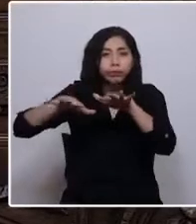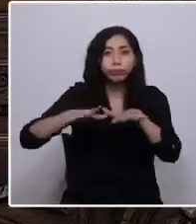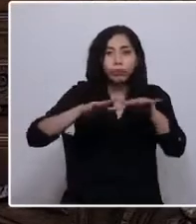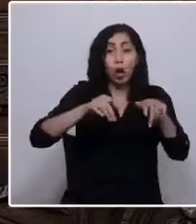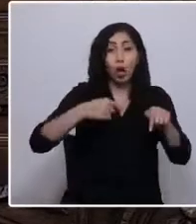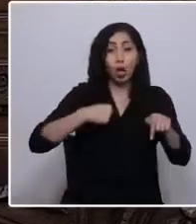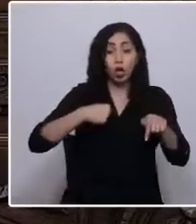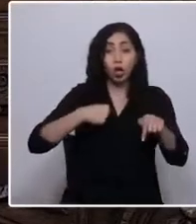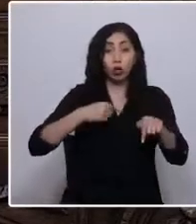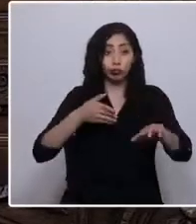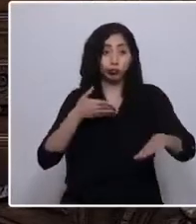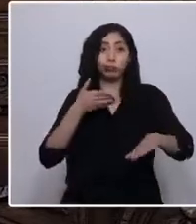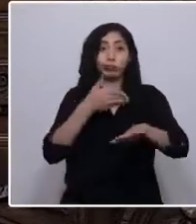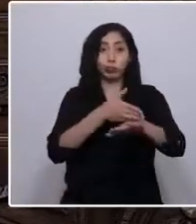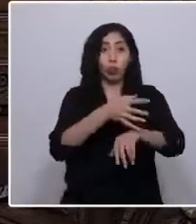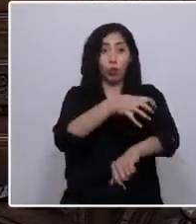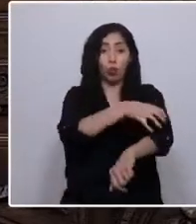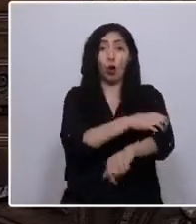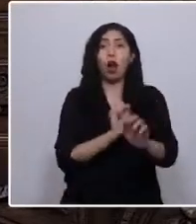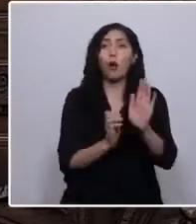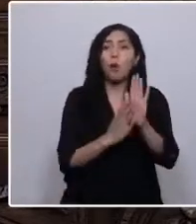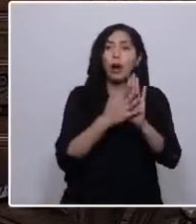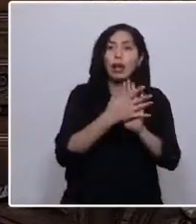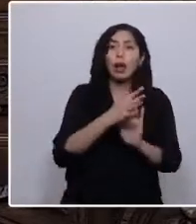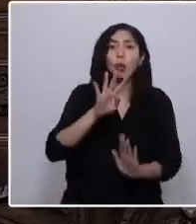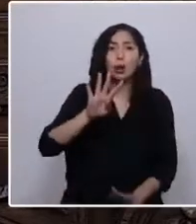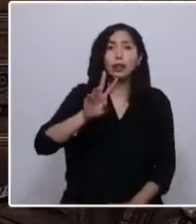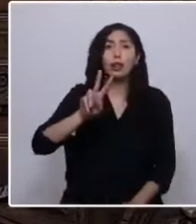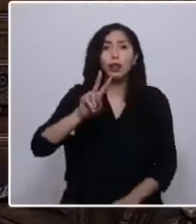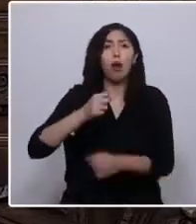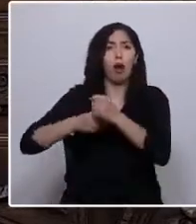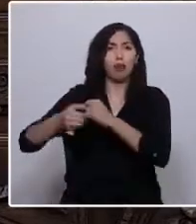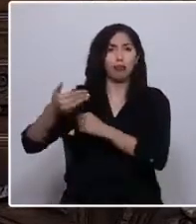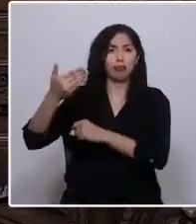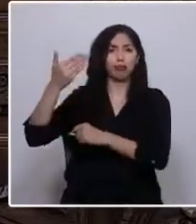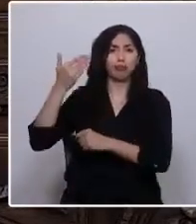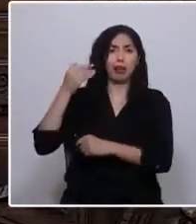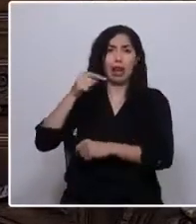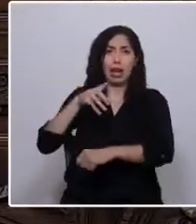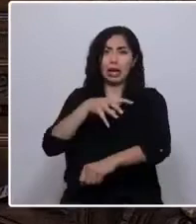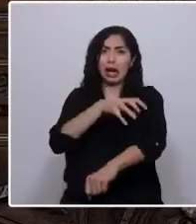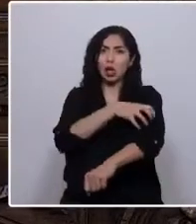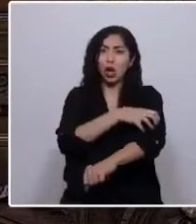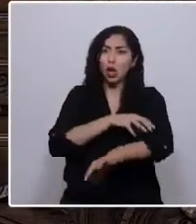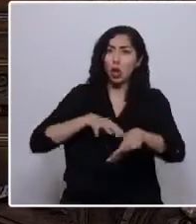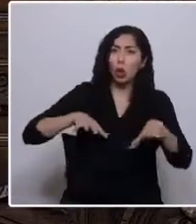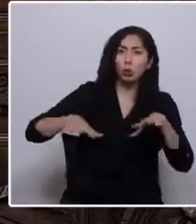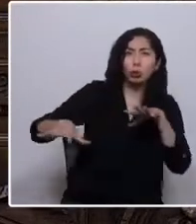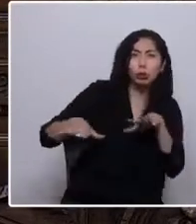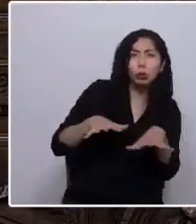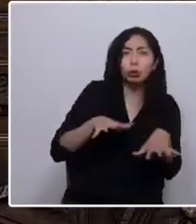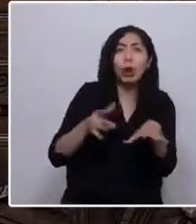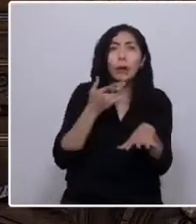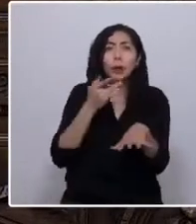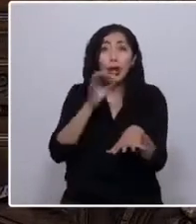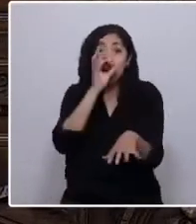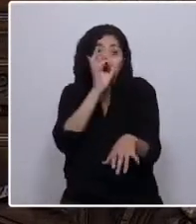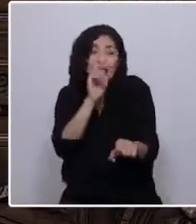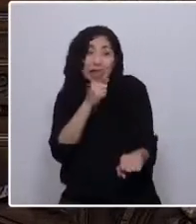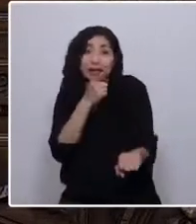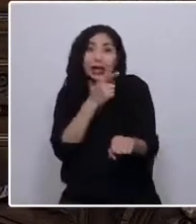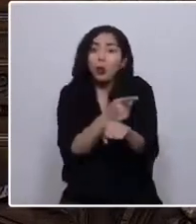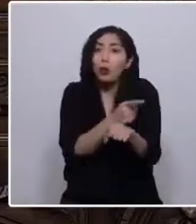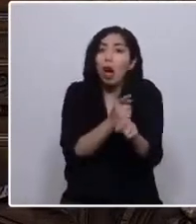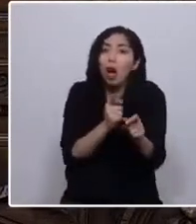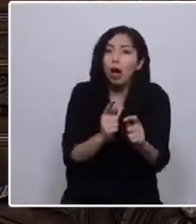a la Araucanía hace 42 años, en ese entonces una región agitada porque la dictadura intentó